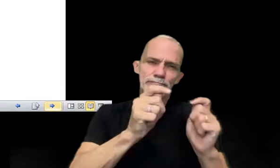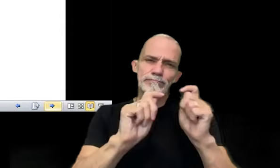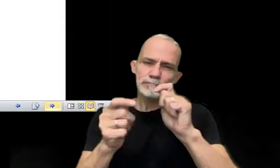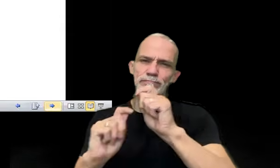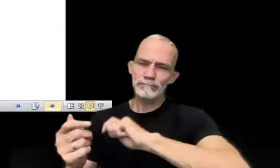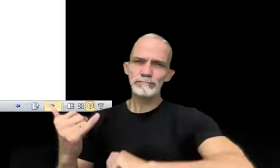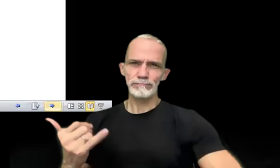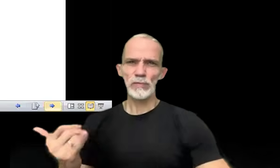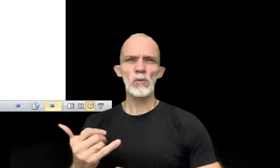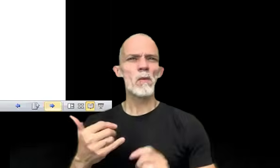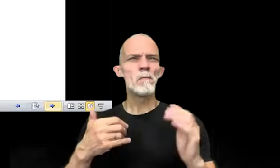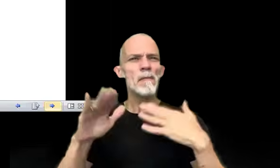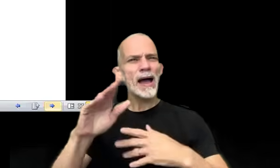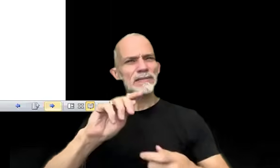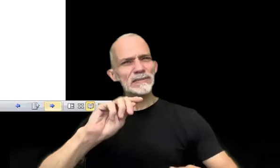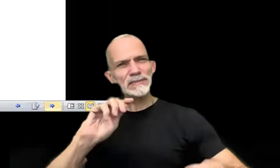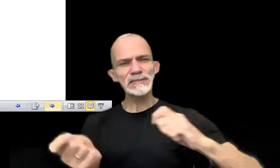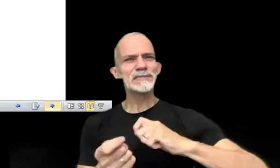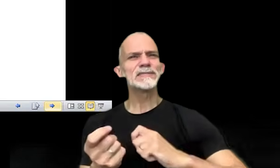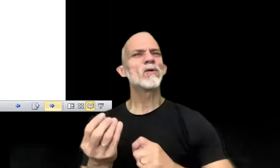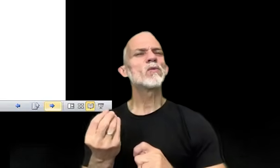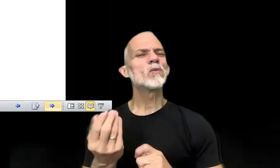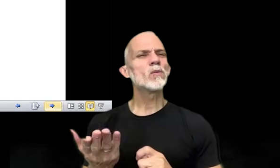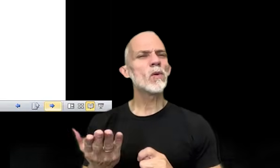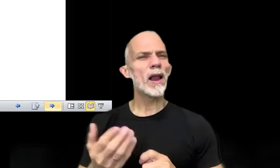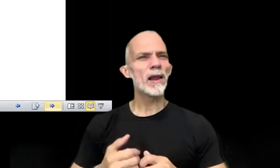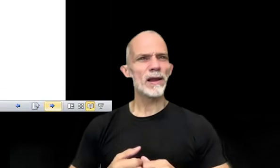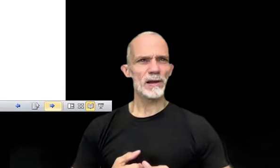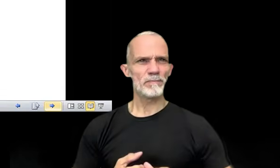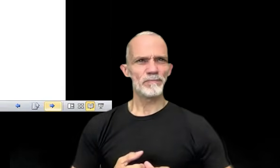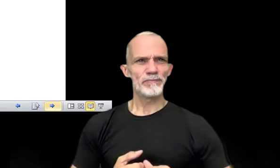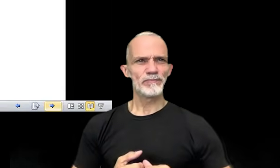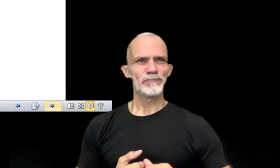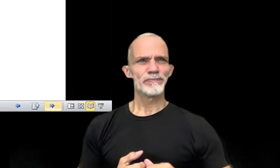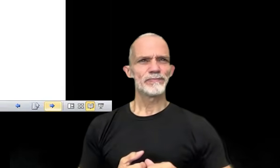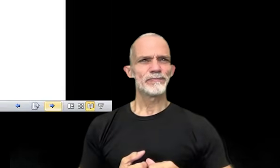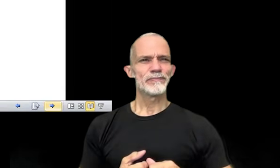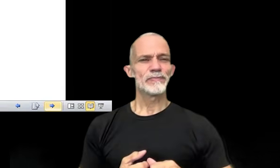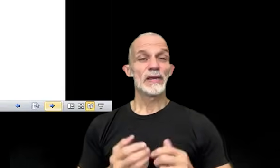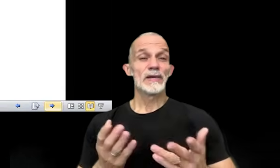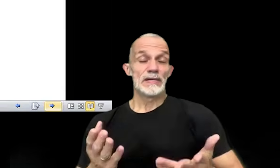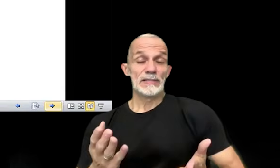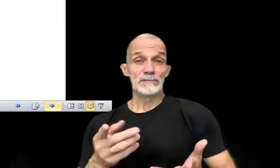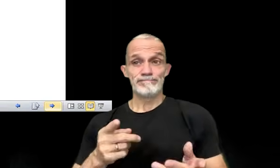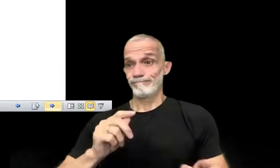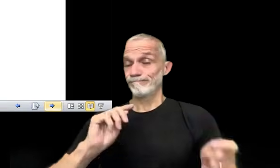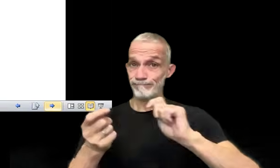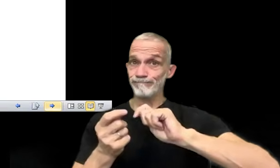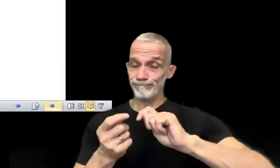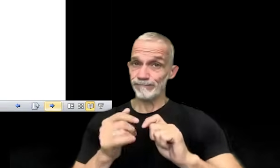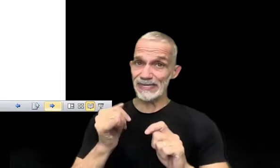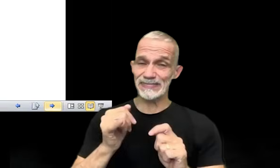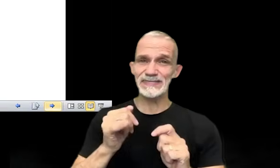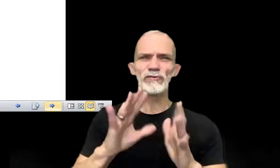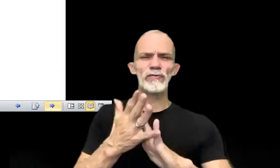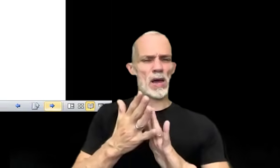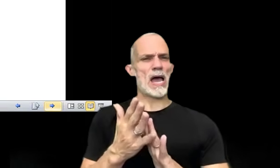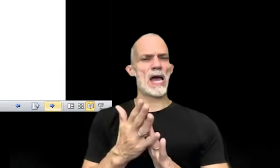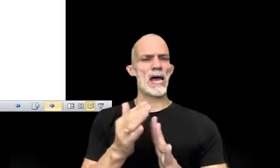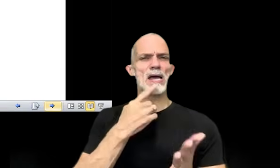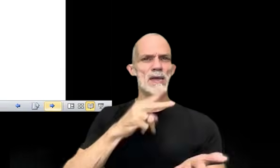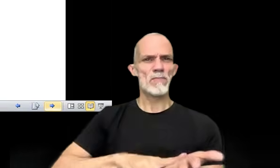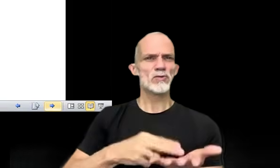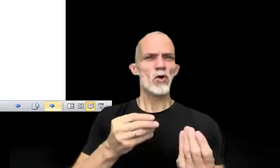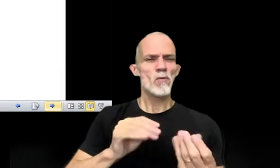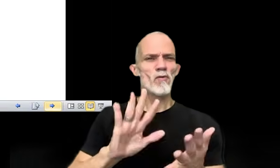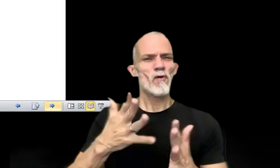varias modificaciones. La más importante, aquella que podemos decir que cambió, ¿sí?, el criterio de asignación